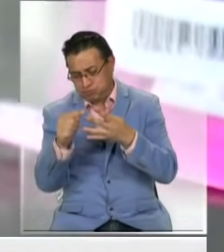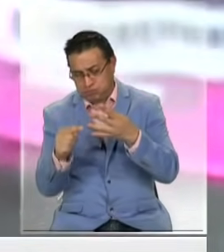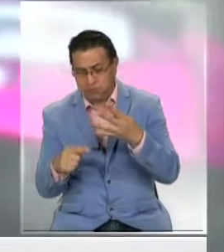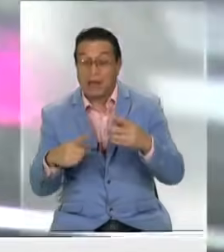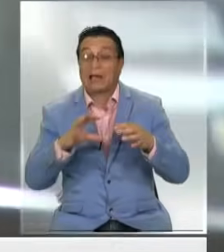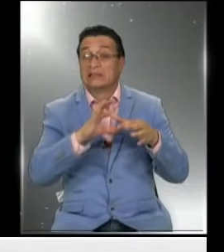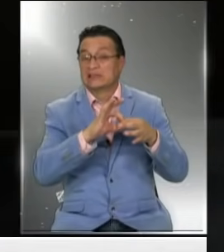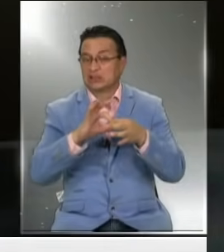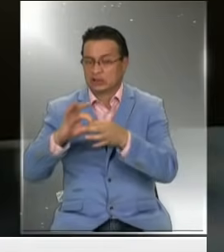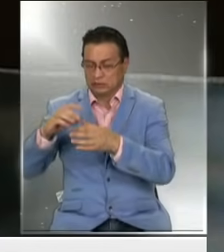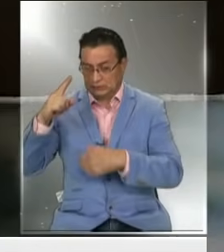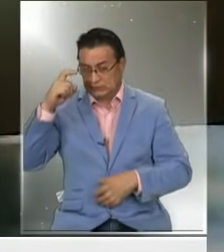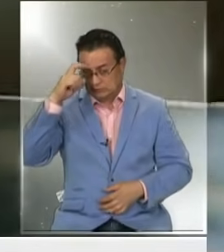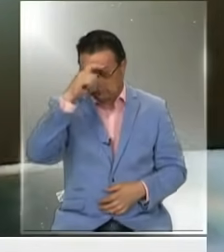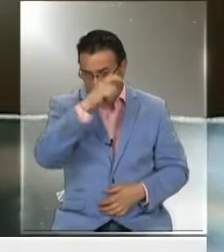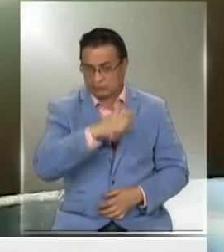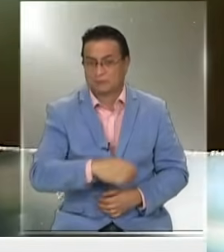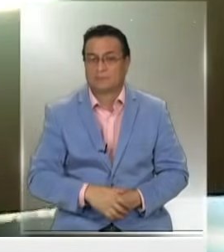compleja.